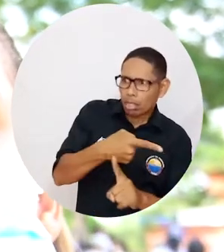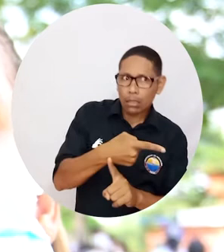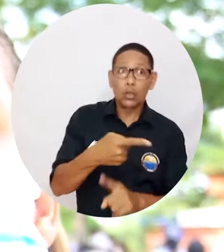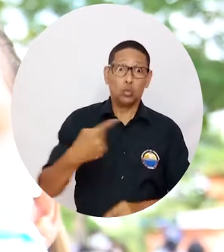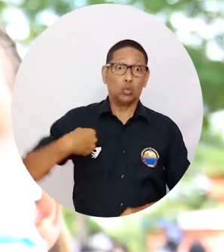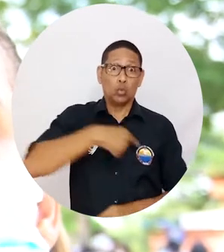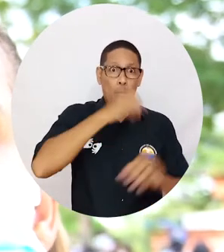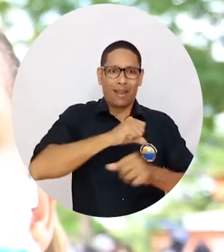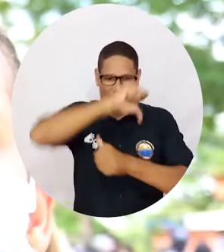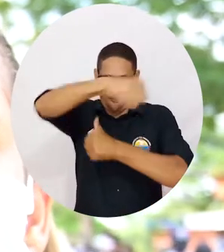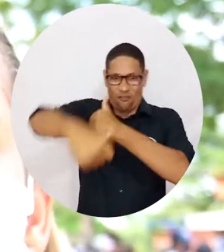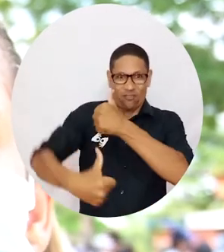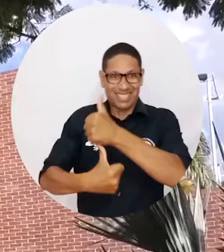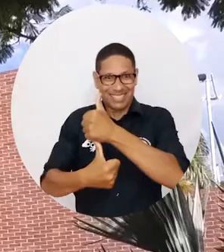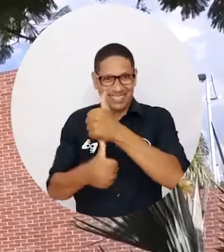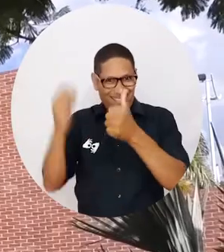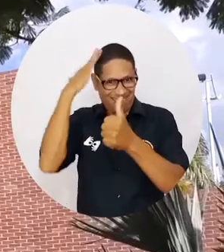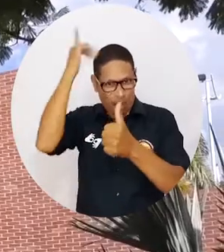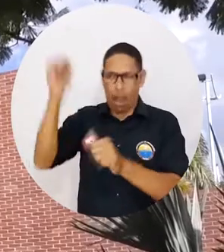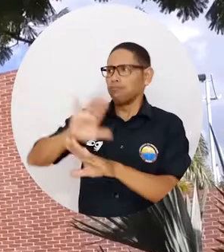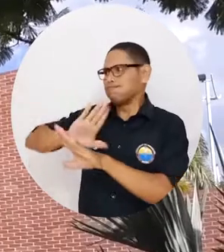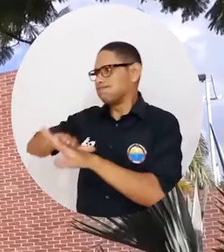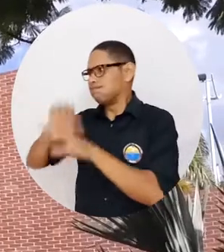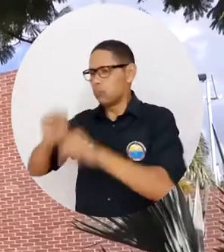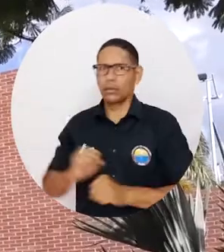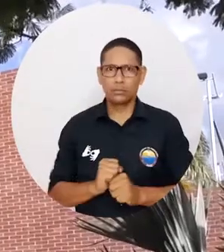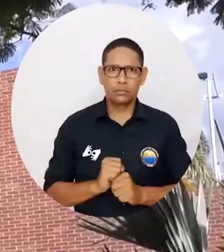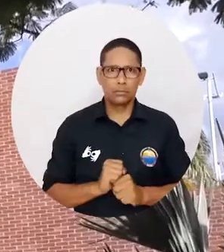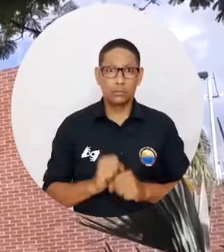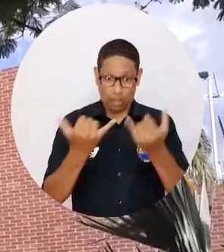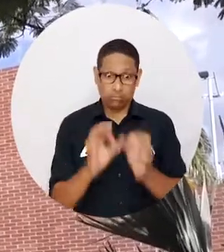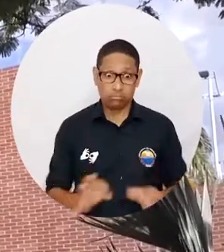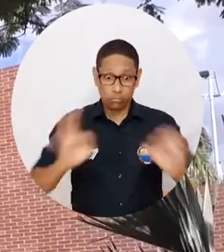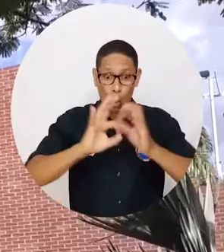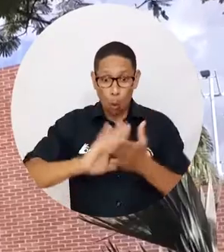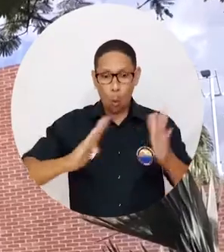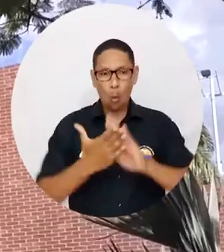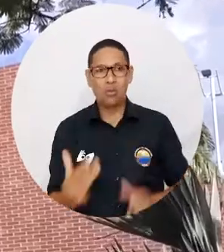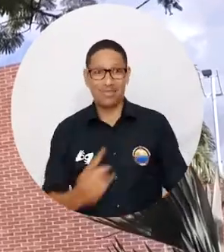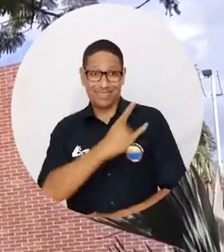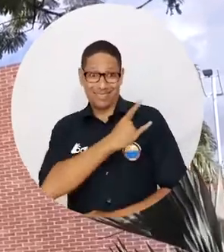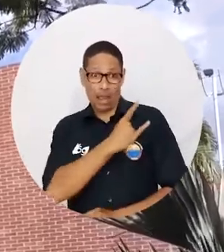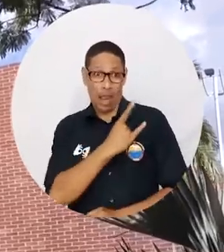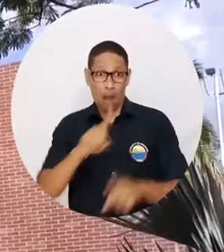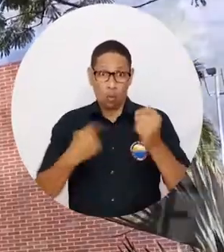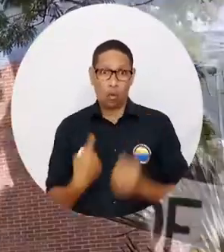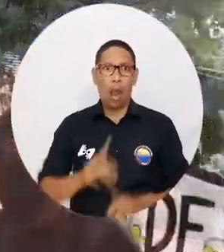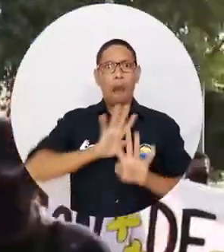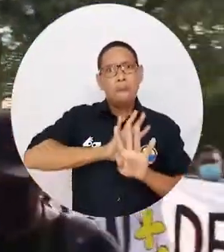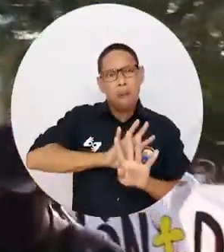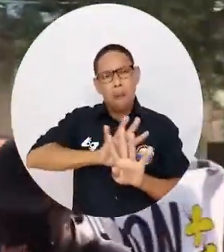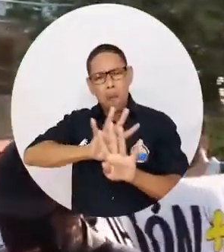nosotros directamente pasamos a vicerrectoría académica. Como una forma de velar por el bienestar de los integrantes de la comunidad universitaria que participan de